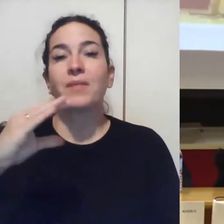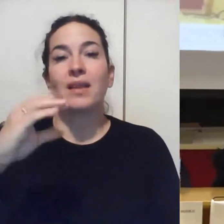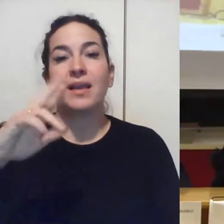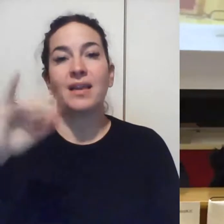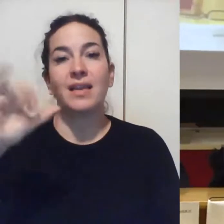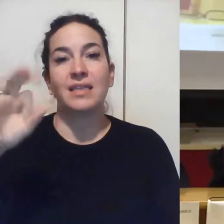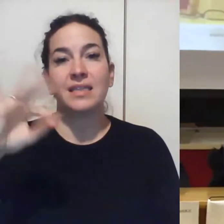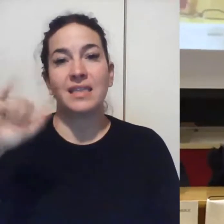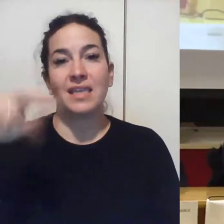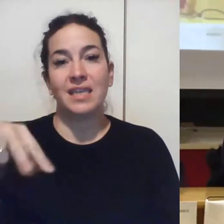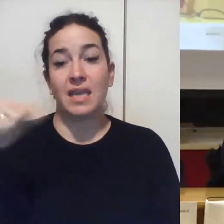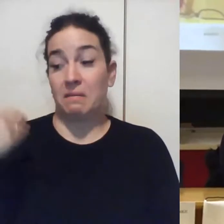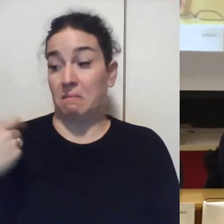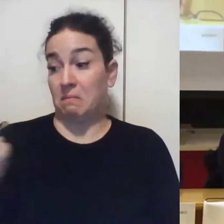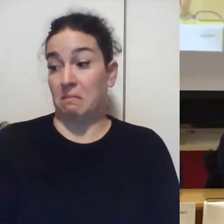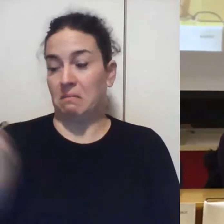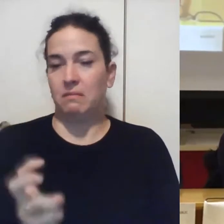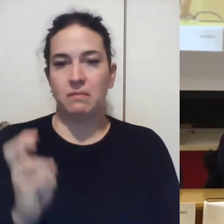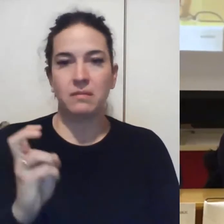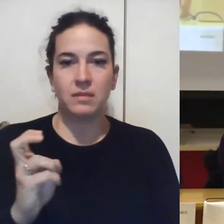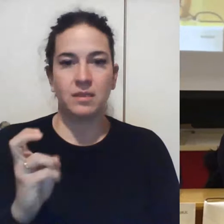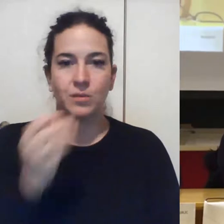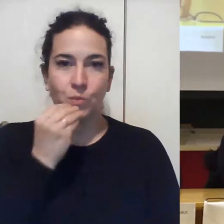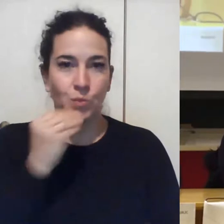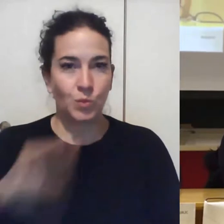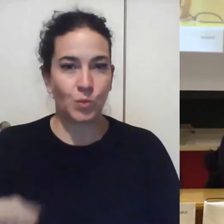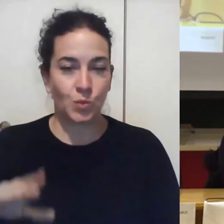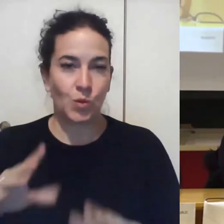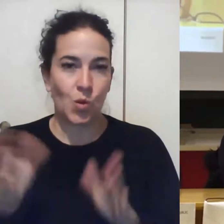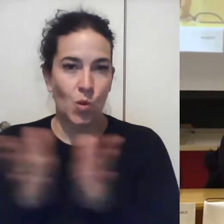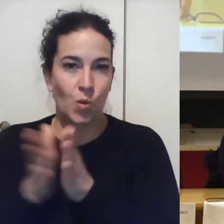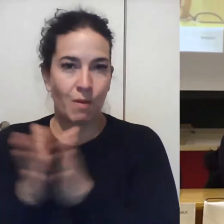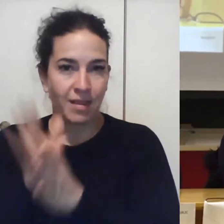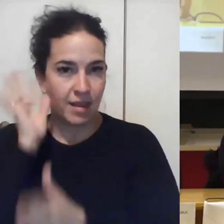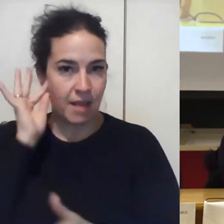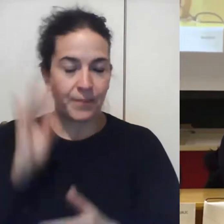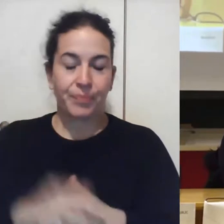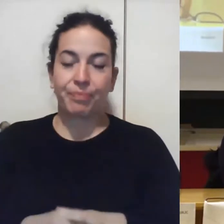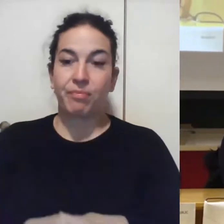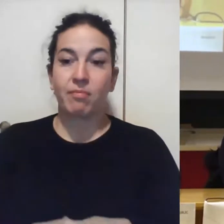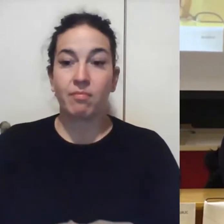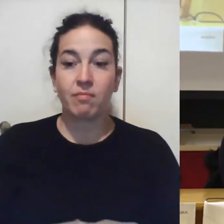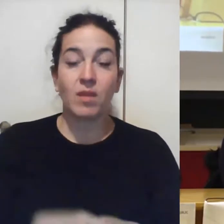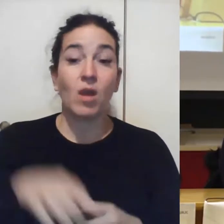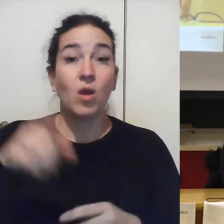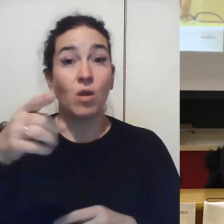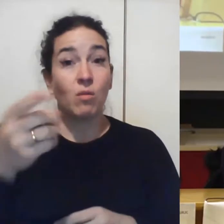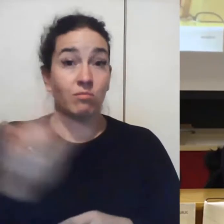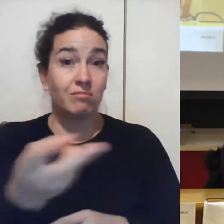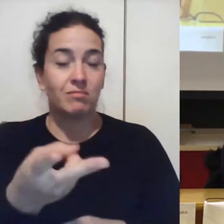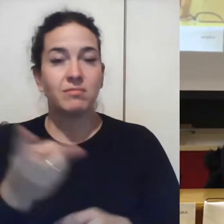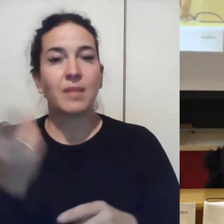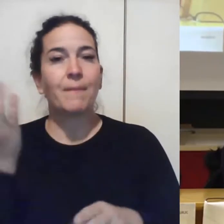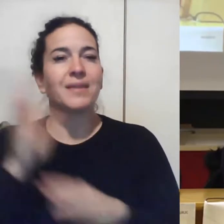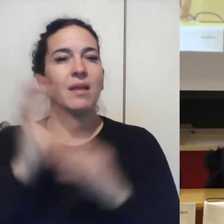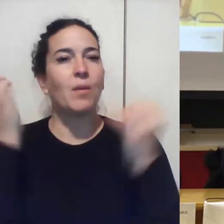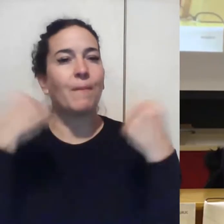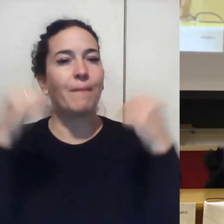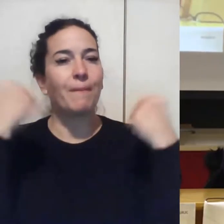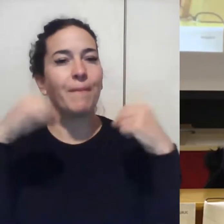incorporar en sustitución de su compañera. Vosotros habéis presentado desde una práctica